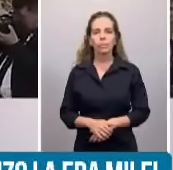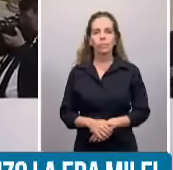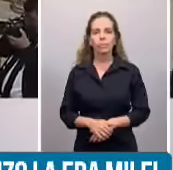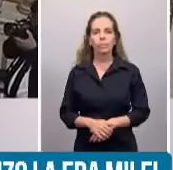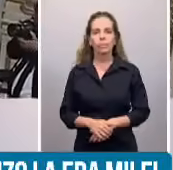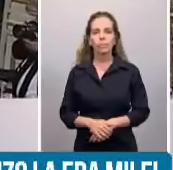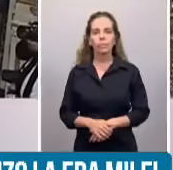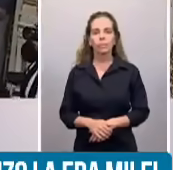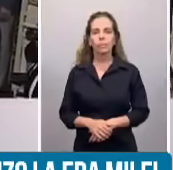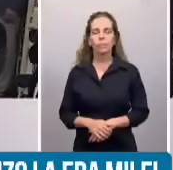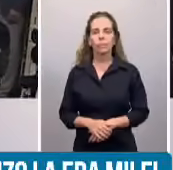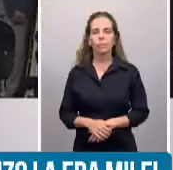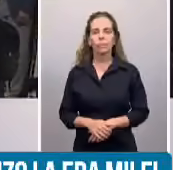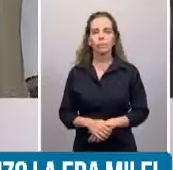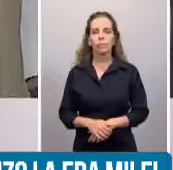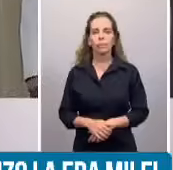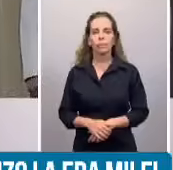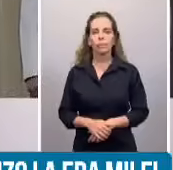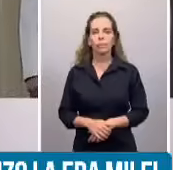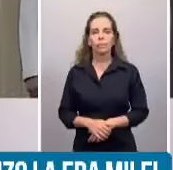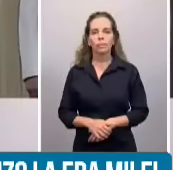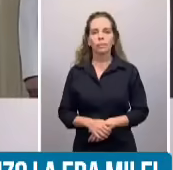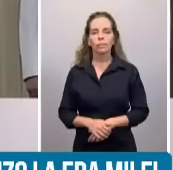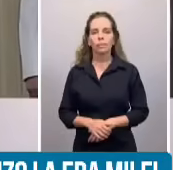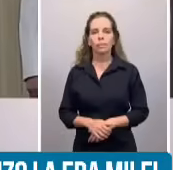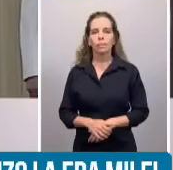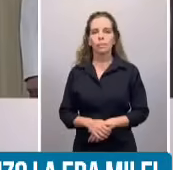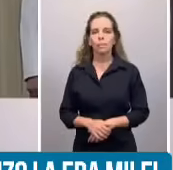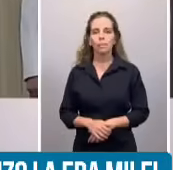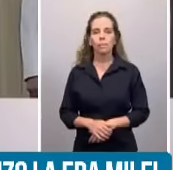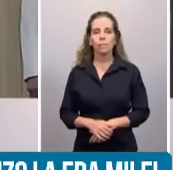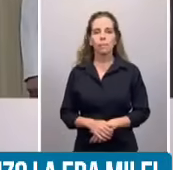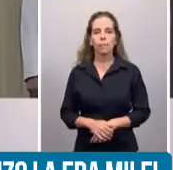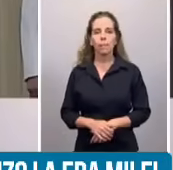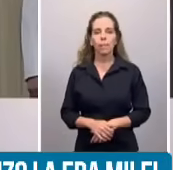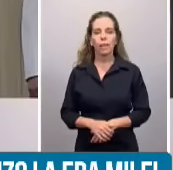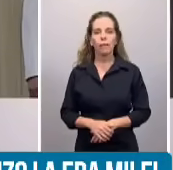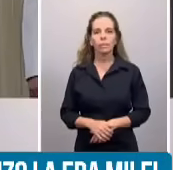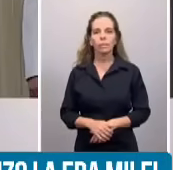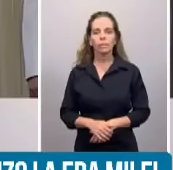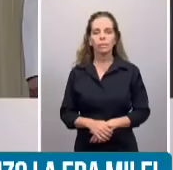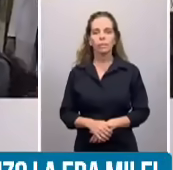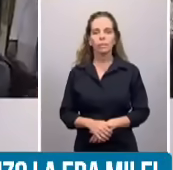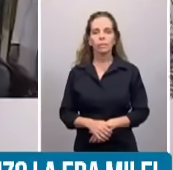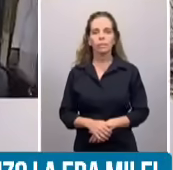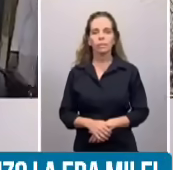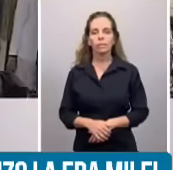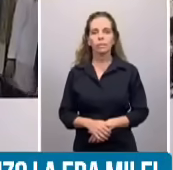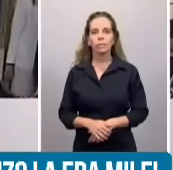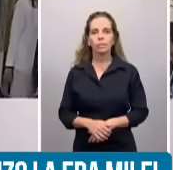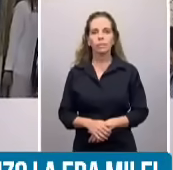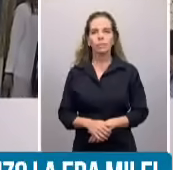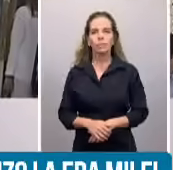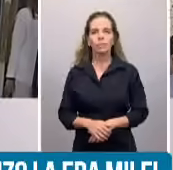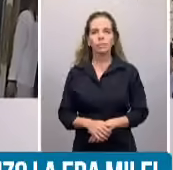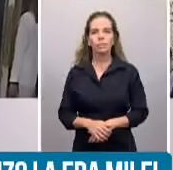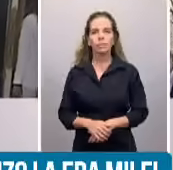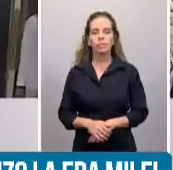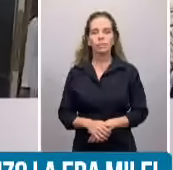siente ofendido, el problema. Exactamente. Bien, estamos viendo ahí a Milei hablando con Víctor Orbán, el primer, sí, ministro de Hungría, sí,